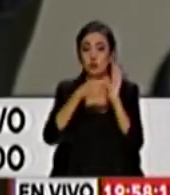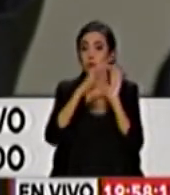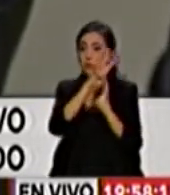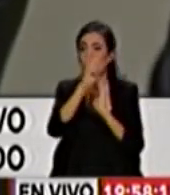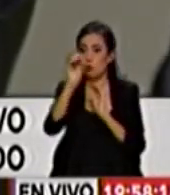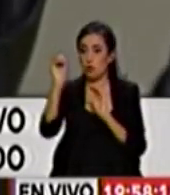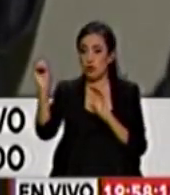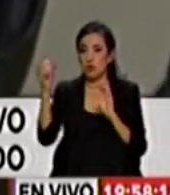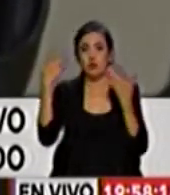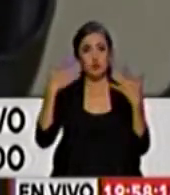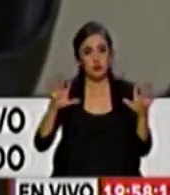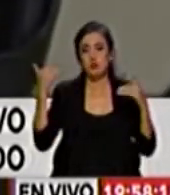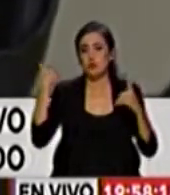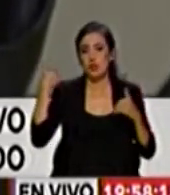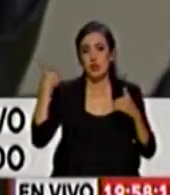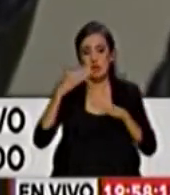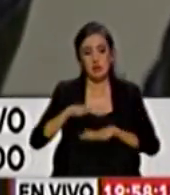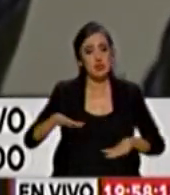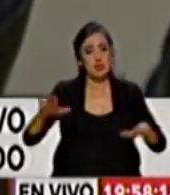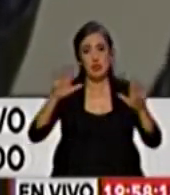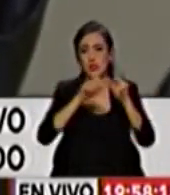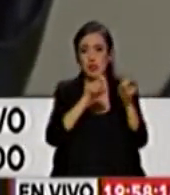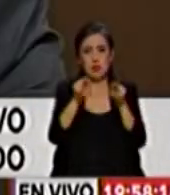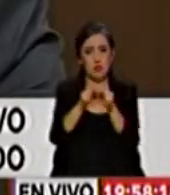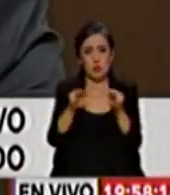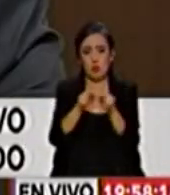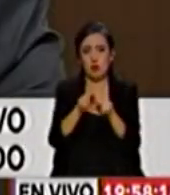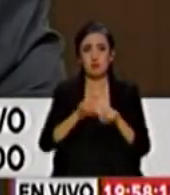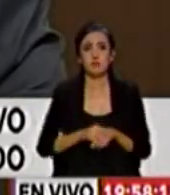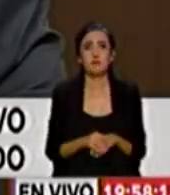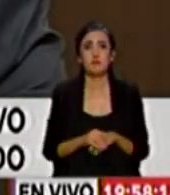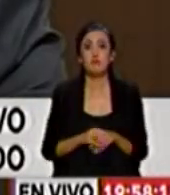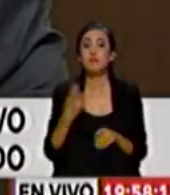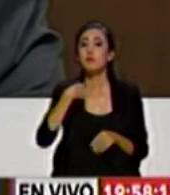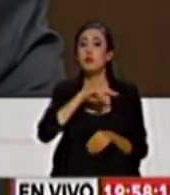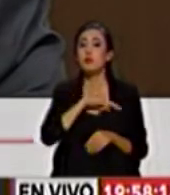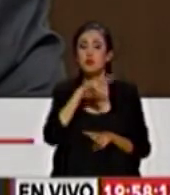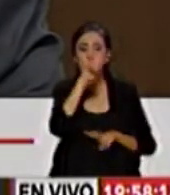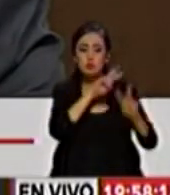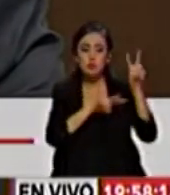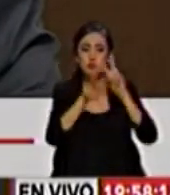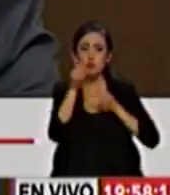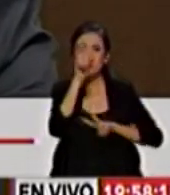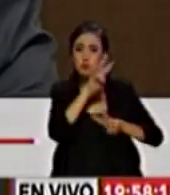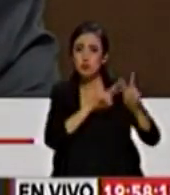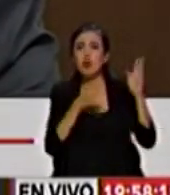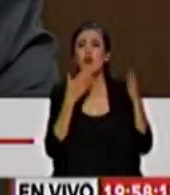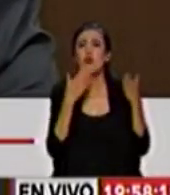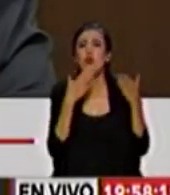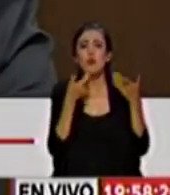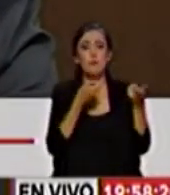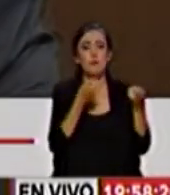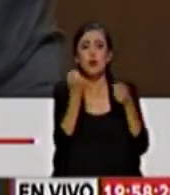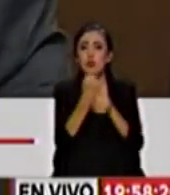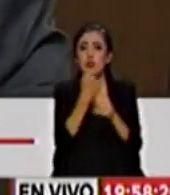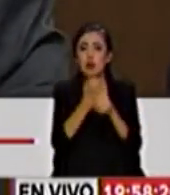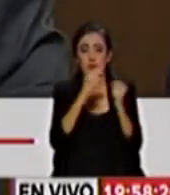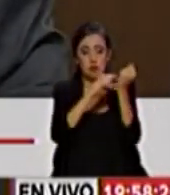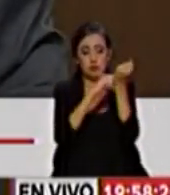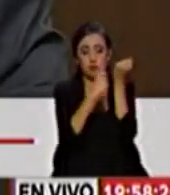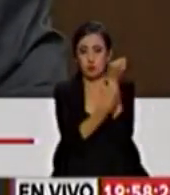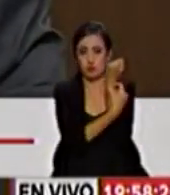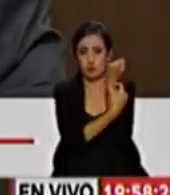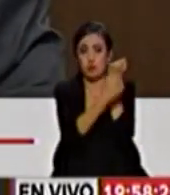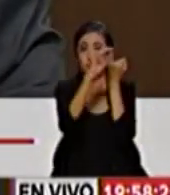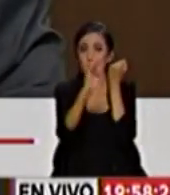en funcionamiento tienen comportamientos similares. Vamos a hacer un análisis exhaustivo del funcionamiento del sistema actual. Y precisamente en